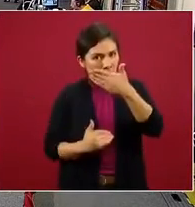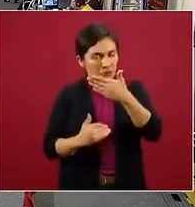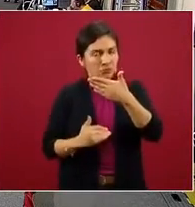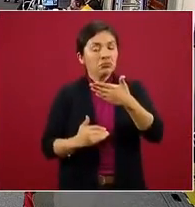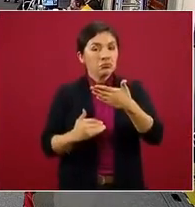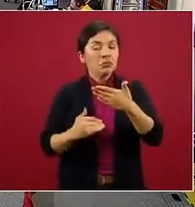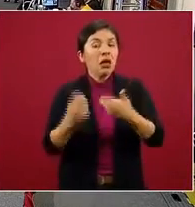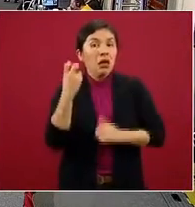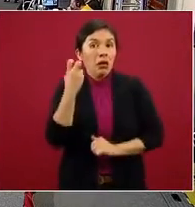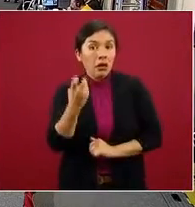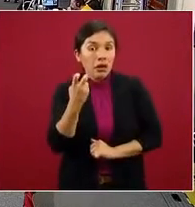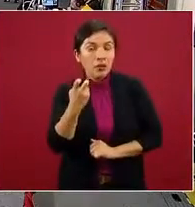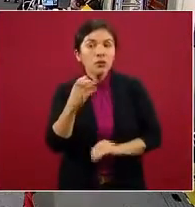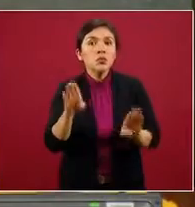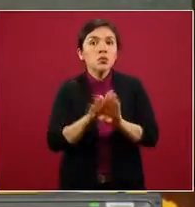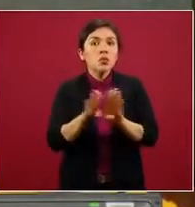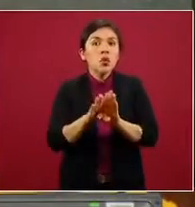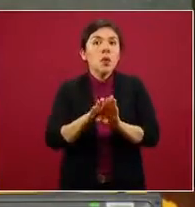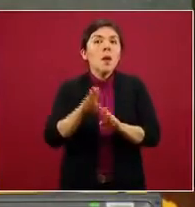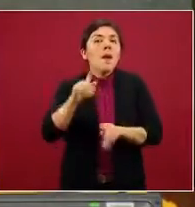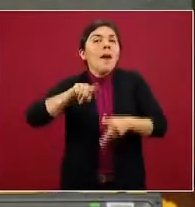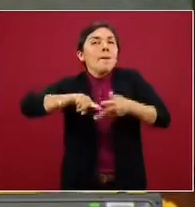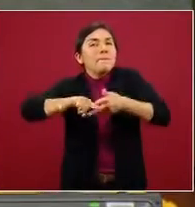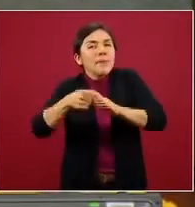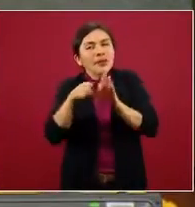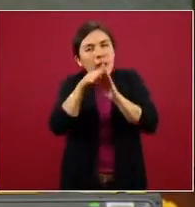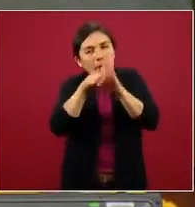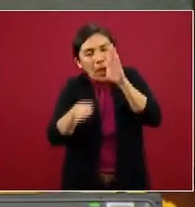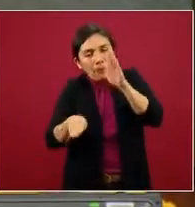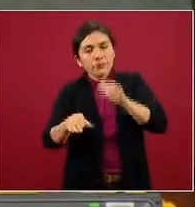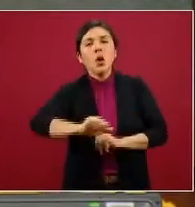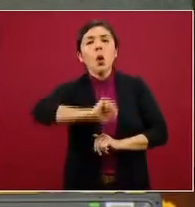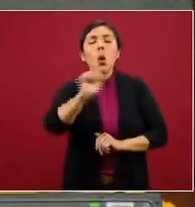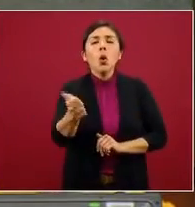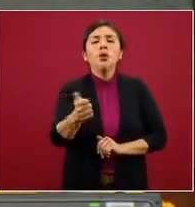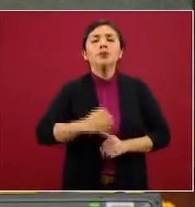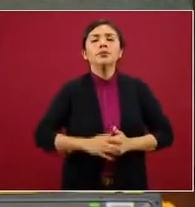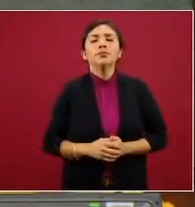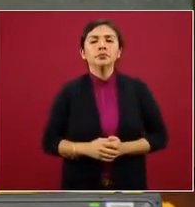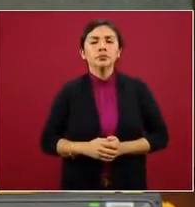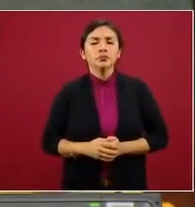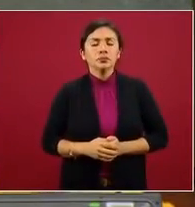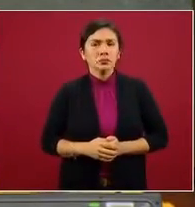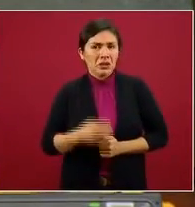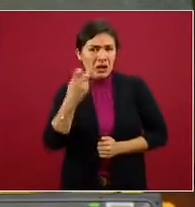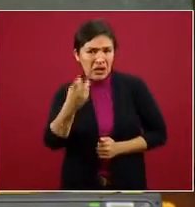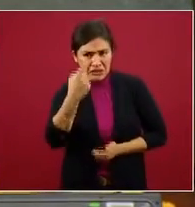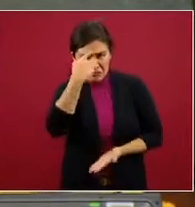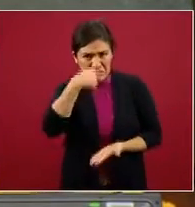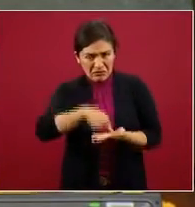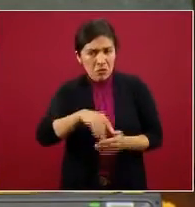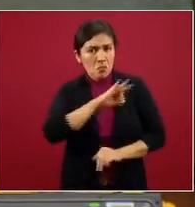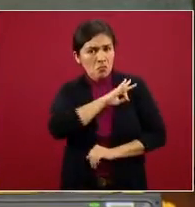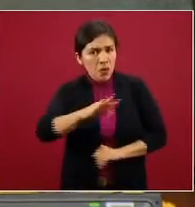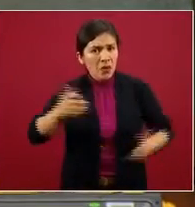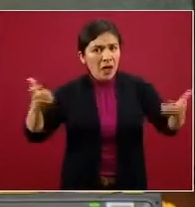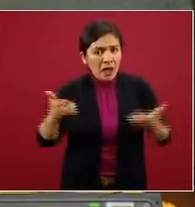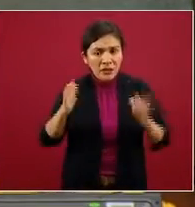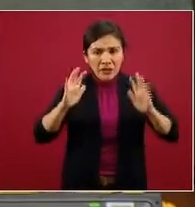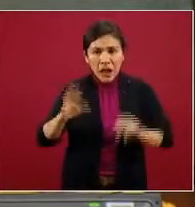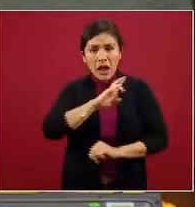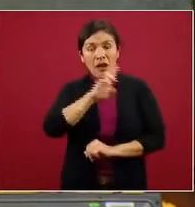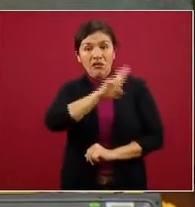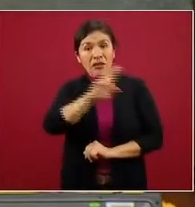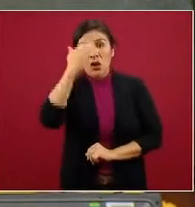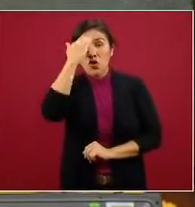la tendencia como a la baja. Y la otra es, ¿será motivante hacer un reconocimiento a la